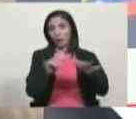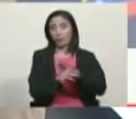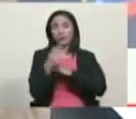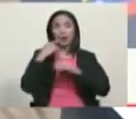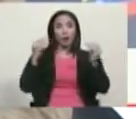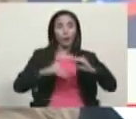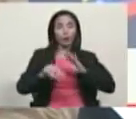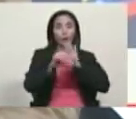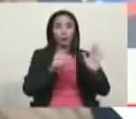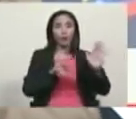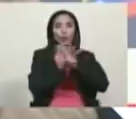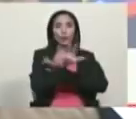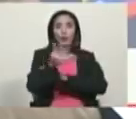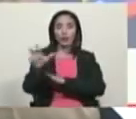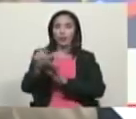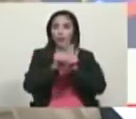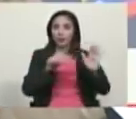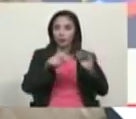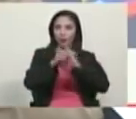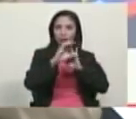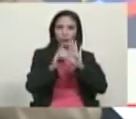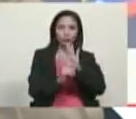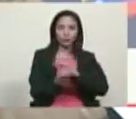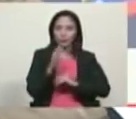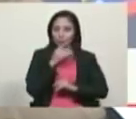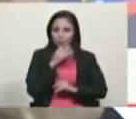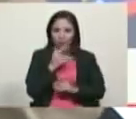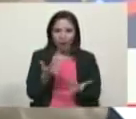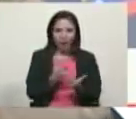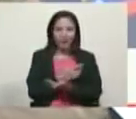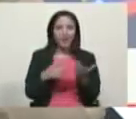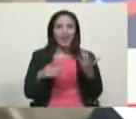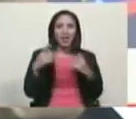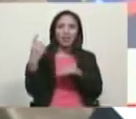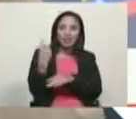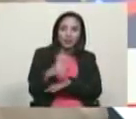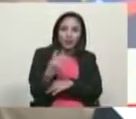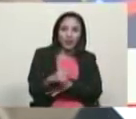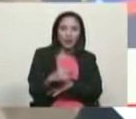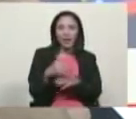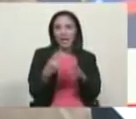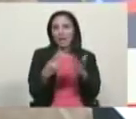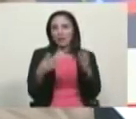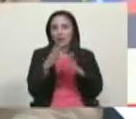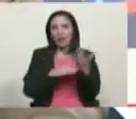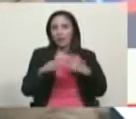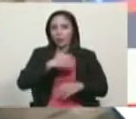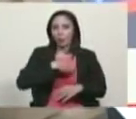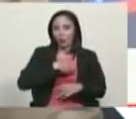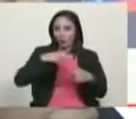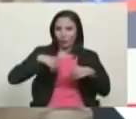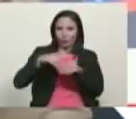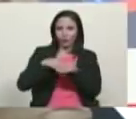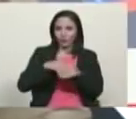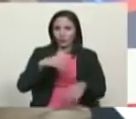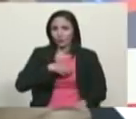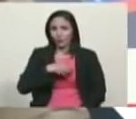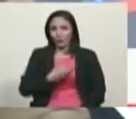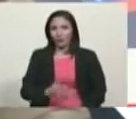al 233, no tiene facultades constitucionales para convocar elecciones en Venezuela.